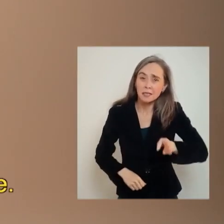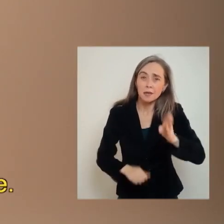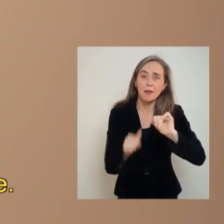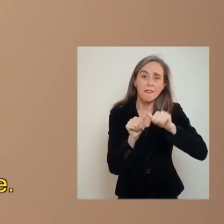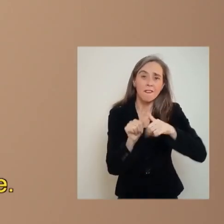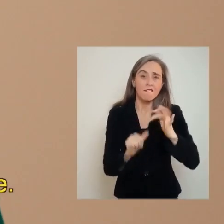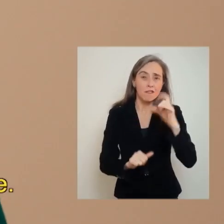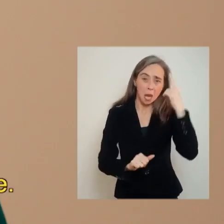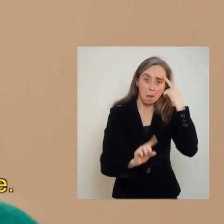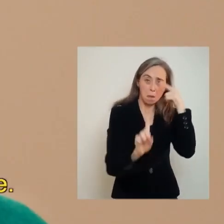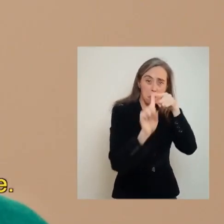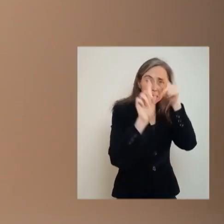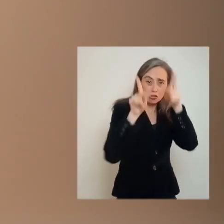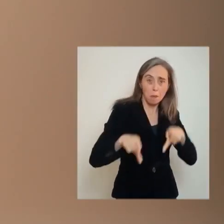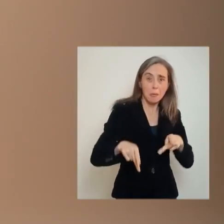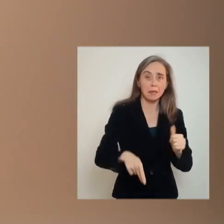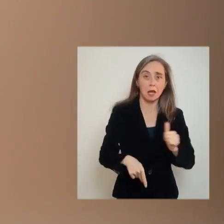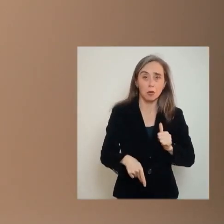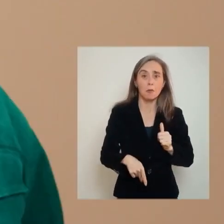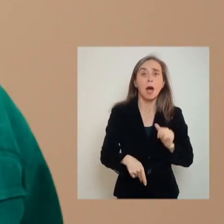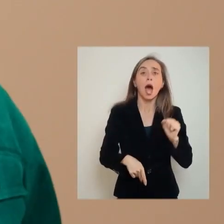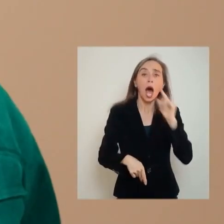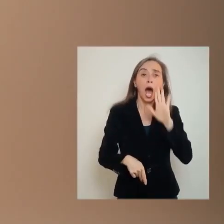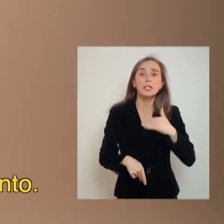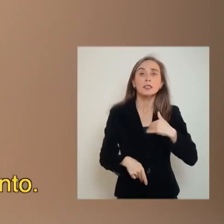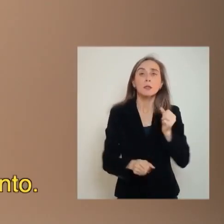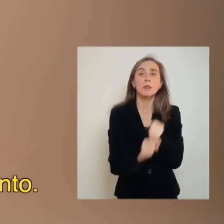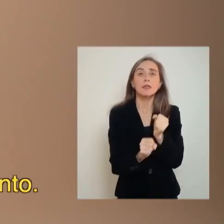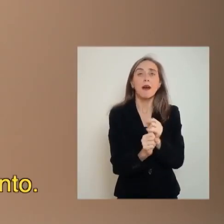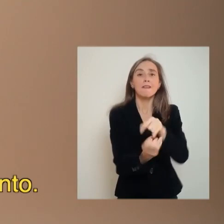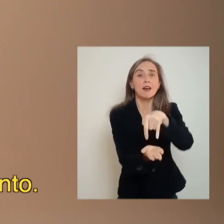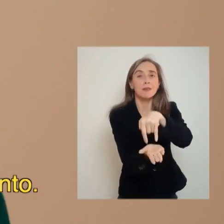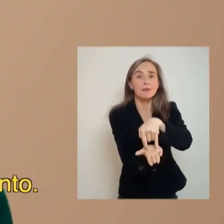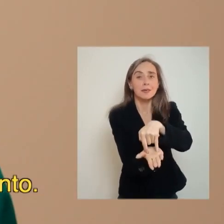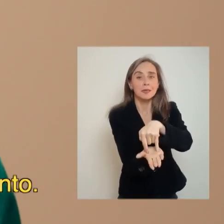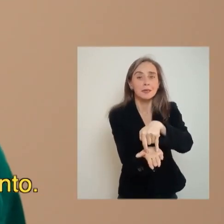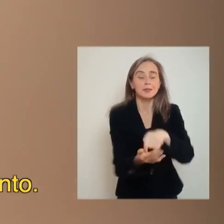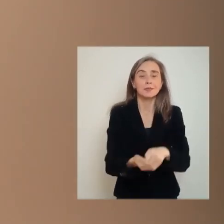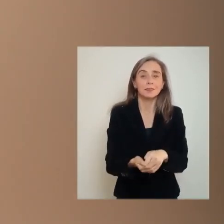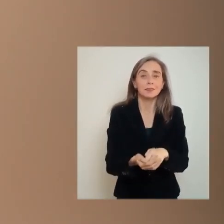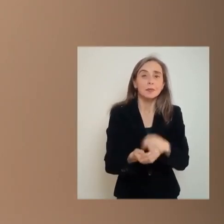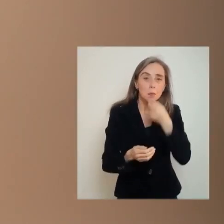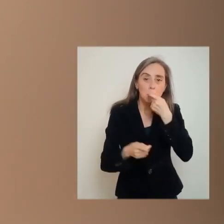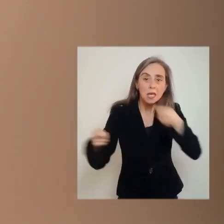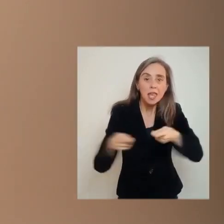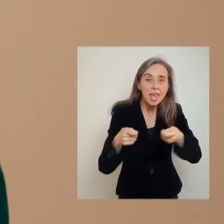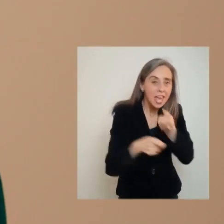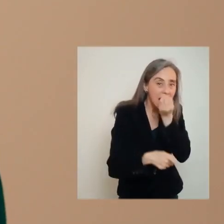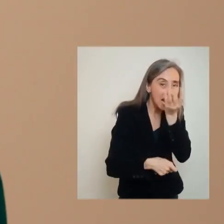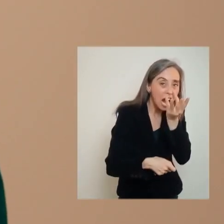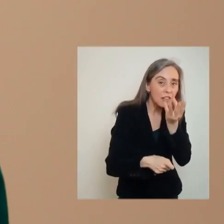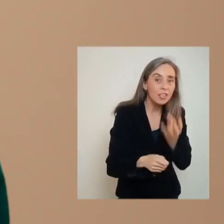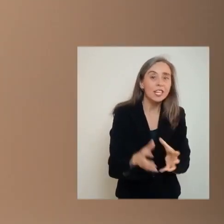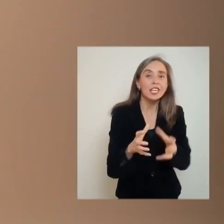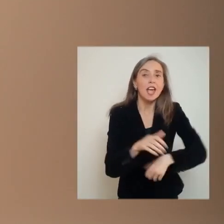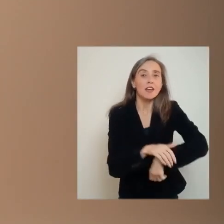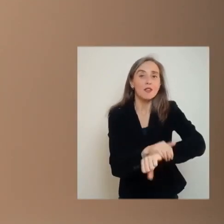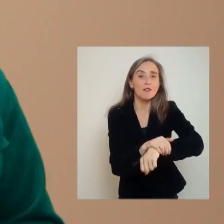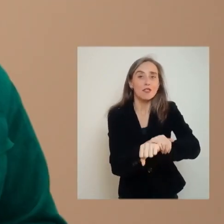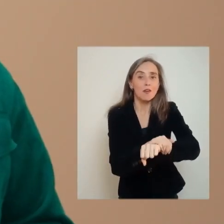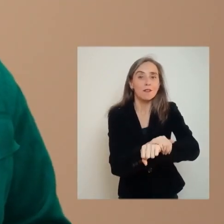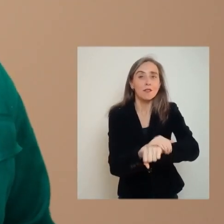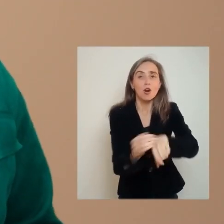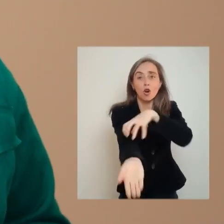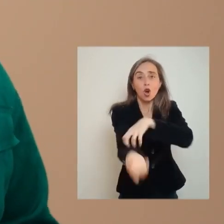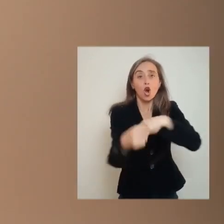Soy perseverante, constante y firme. Me pongo una meta y la cumplo. Así ha sido mi trabajo en el Parlamento. La jardinería y el